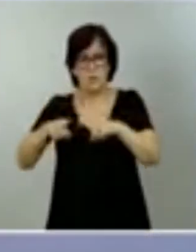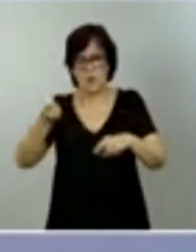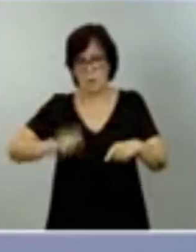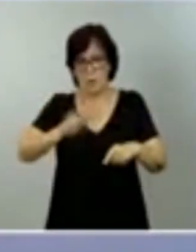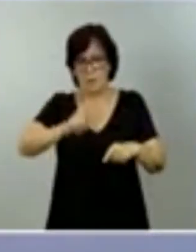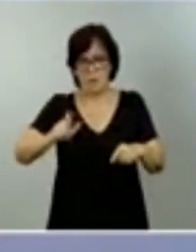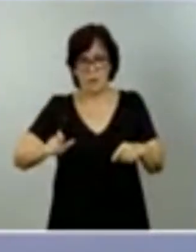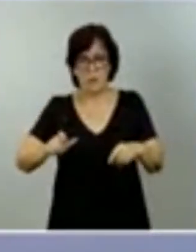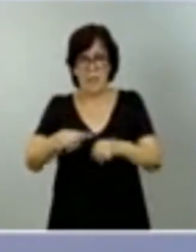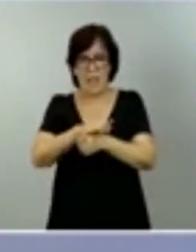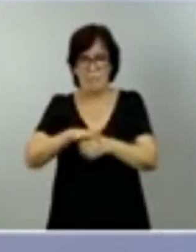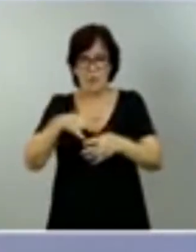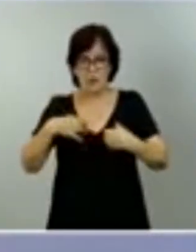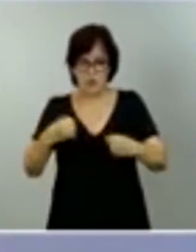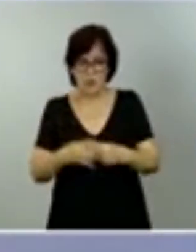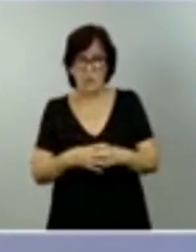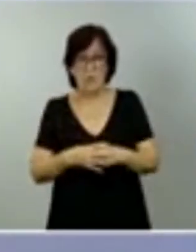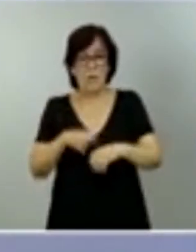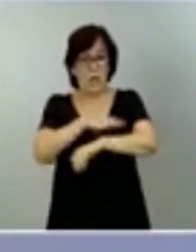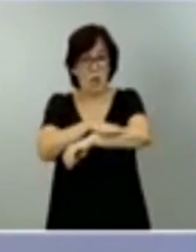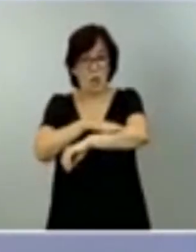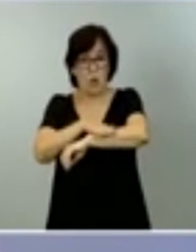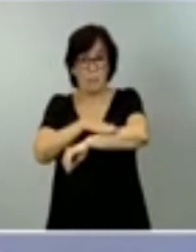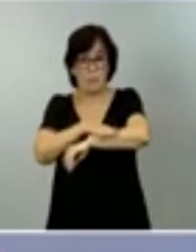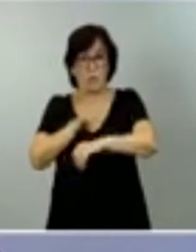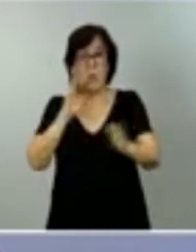sanitario. El Gobierno en su momento ya adoptó